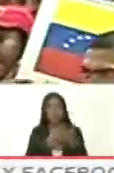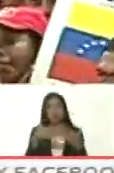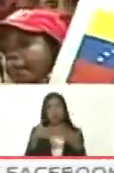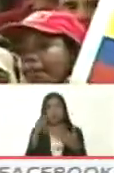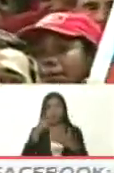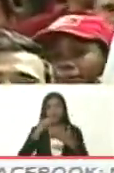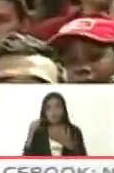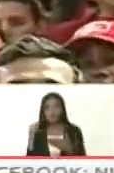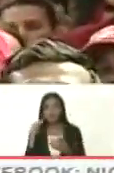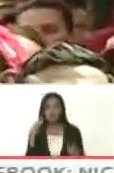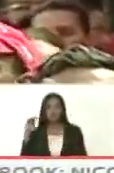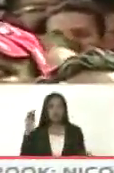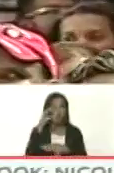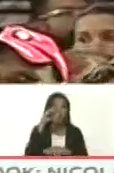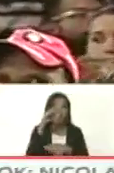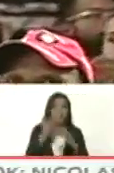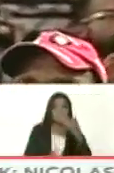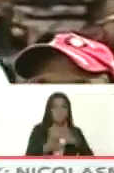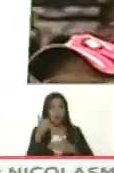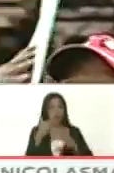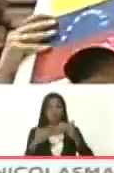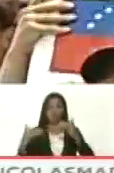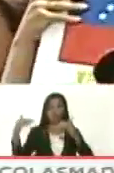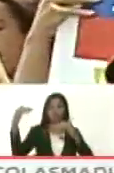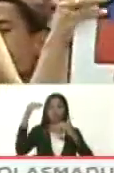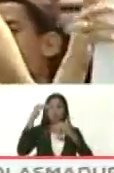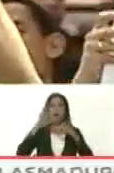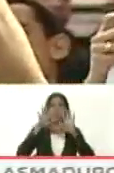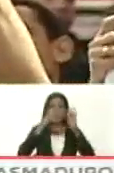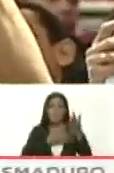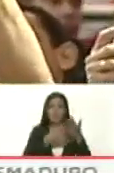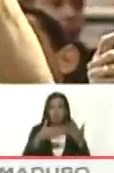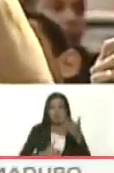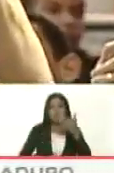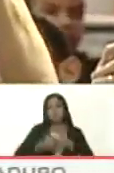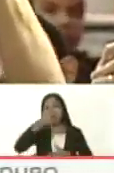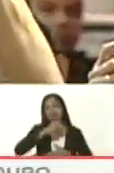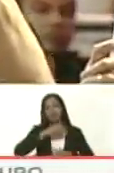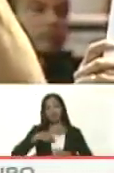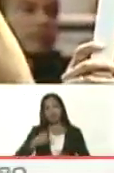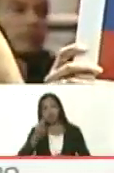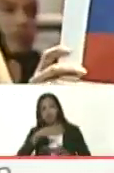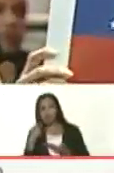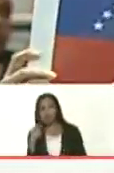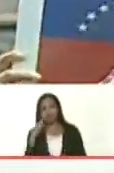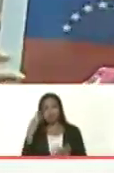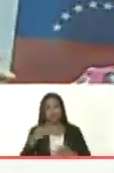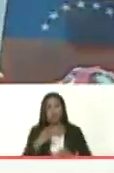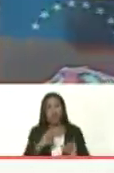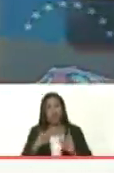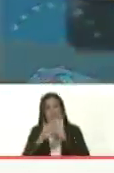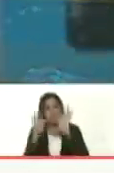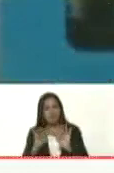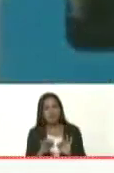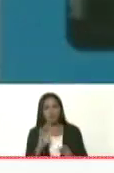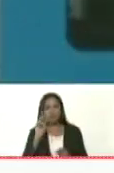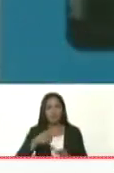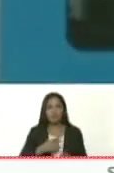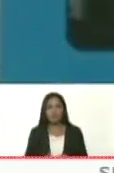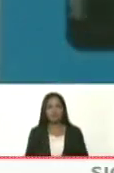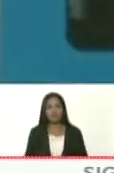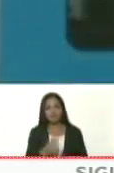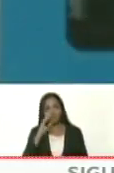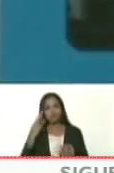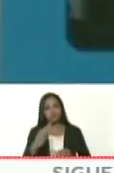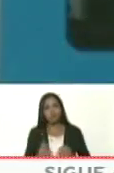creo que vamos a llegar mucho más de 10 millones de firmas, mucho más. Estoy seguro de eso. Mucho más de